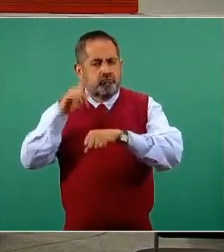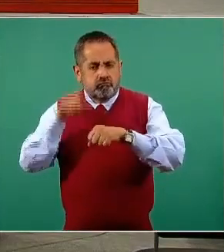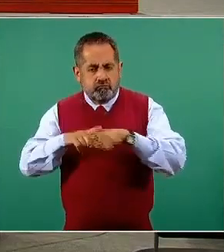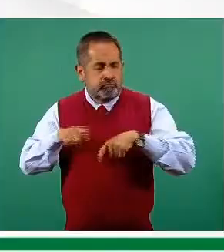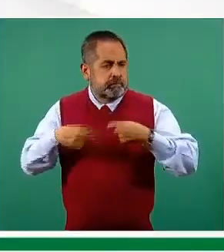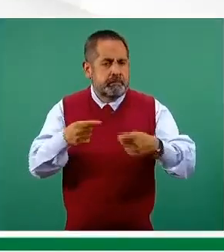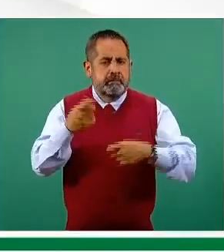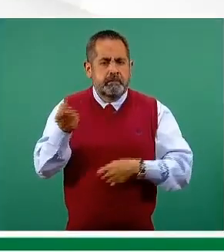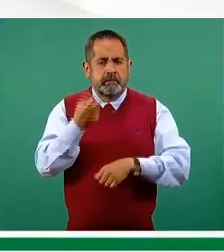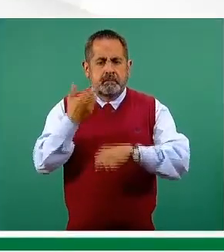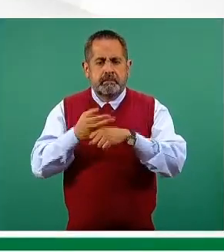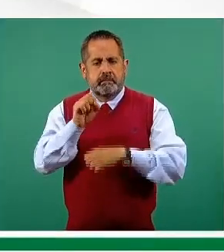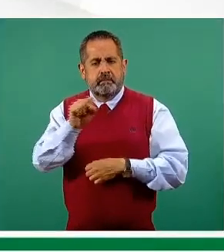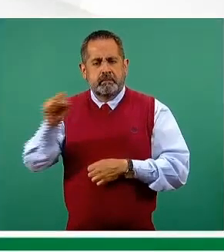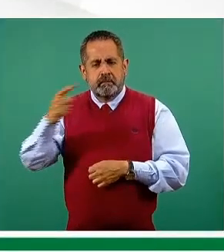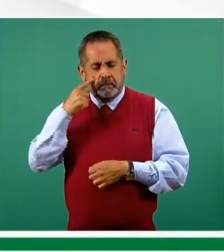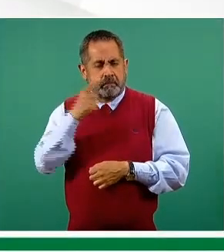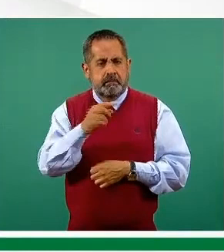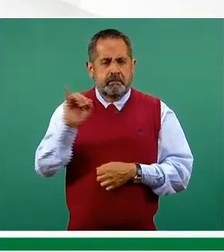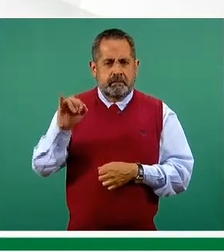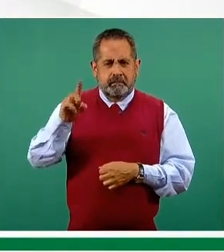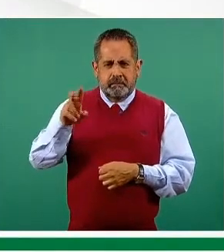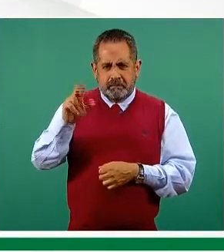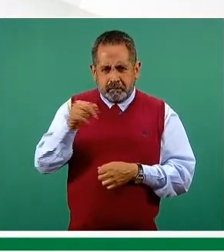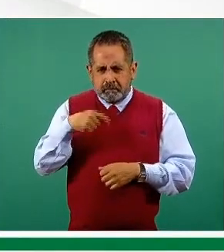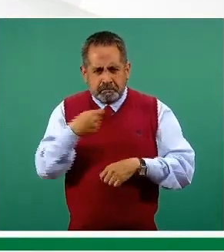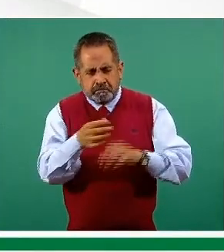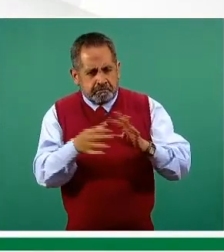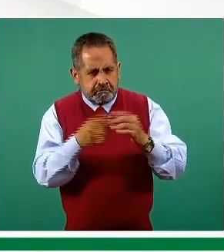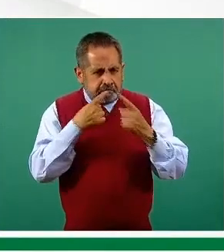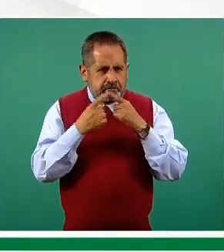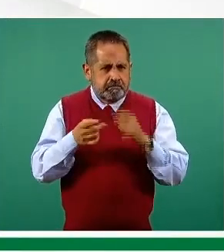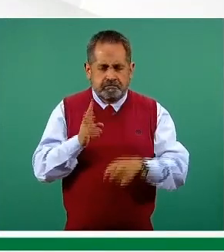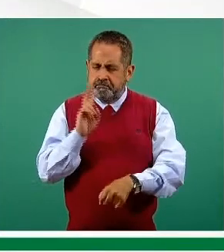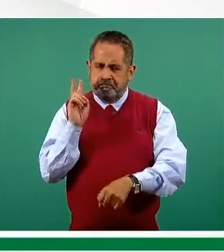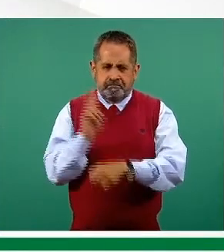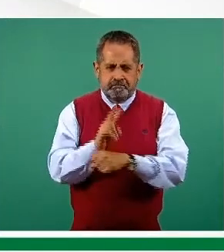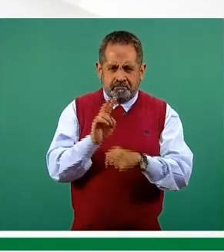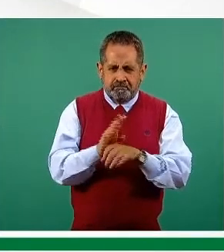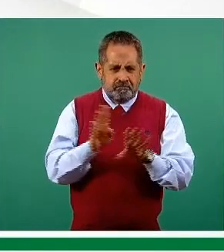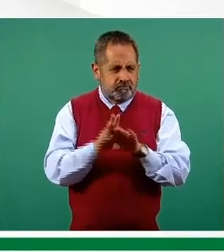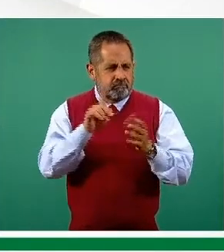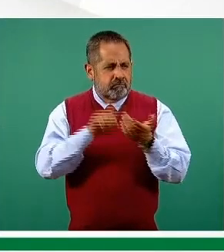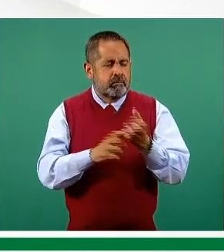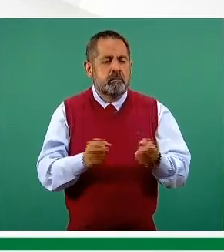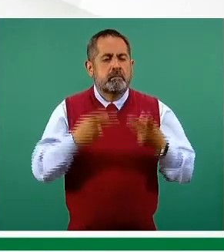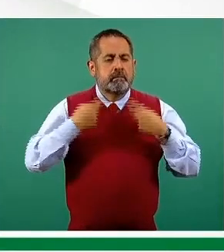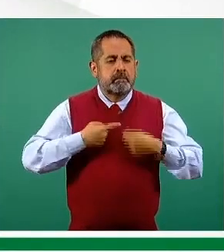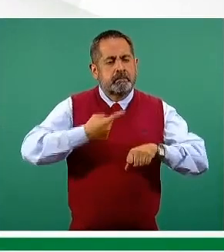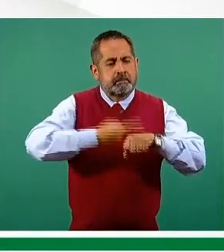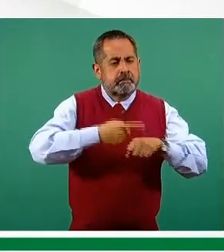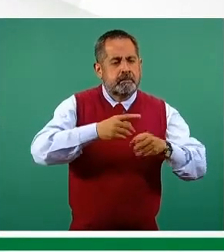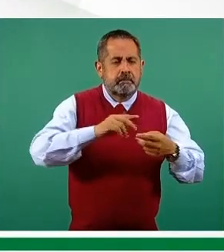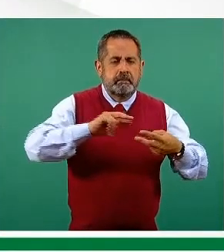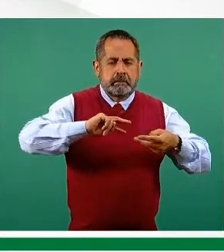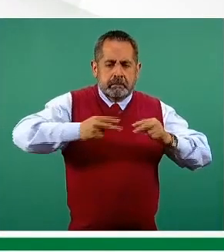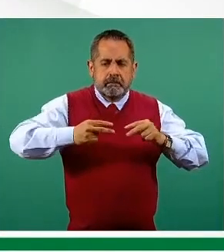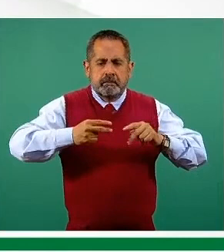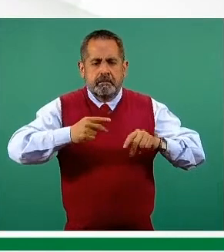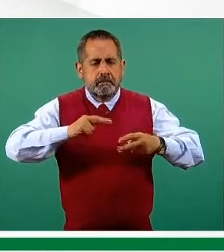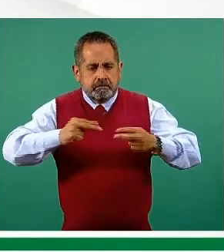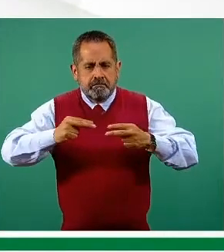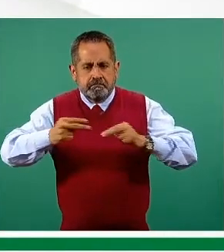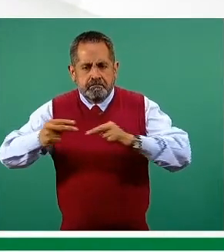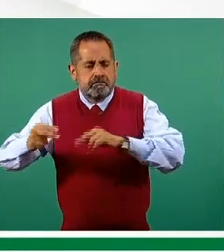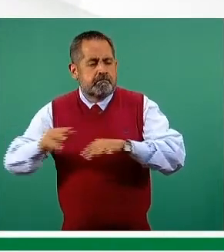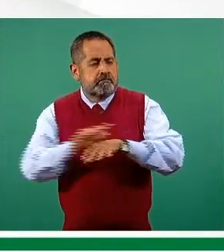de la Secretaría de Salud, del INDRE, para establecer esta vigilancia genómica. Y bueno, pues nos tocó a nosotros en San Luis